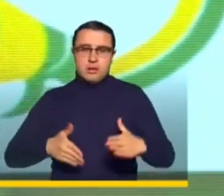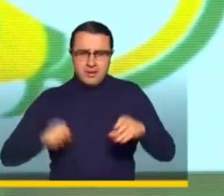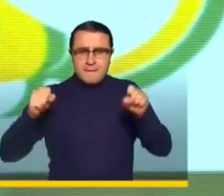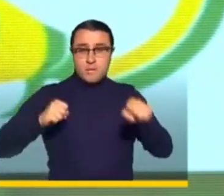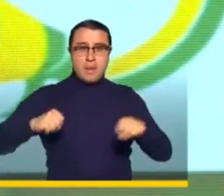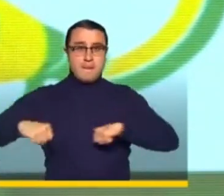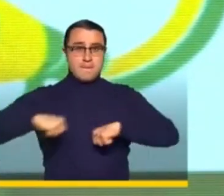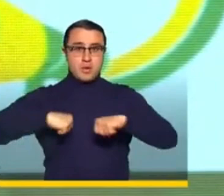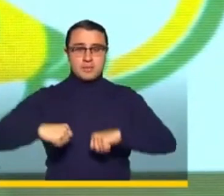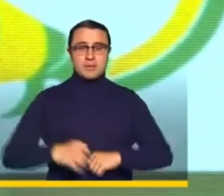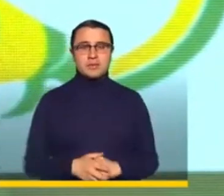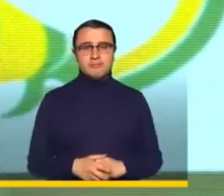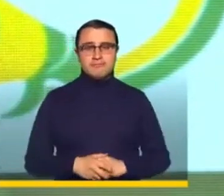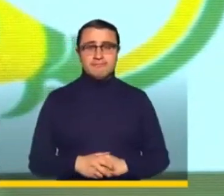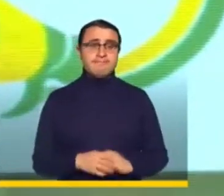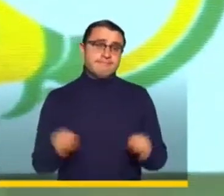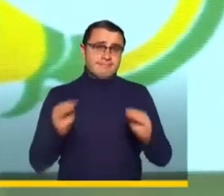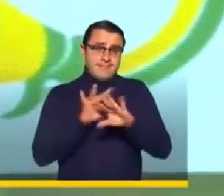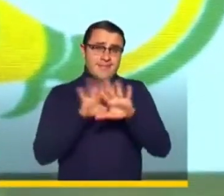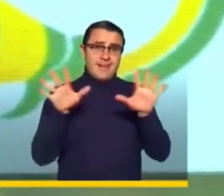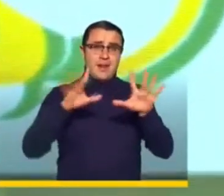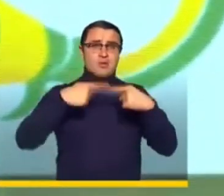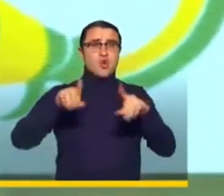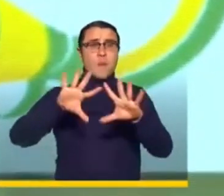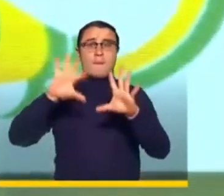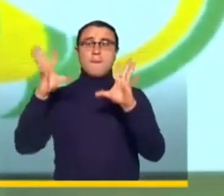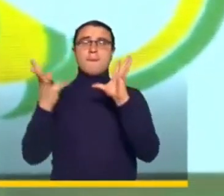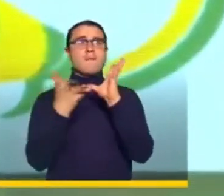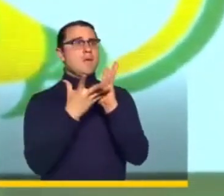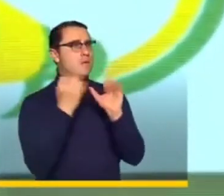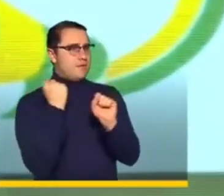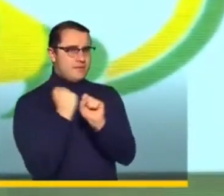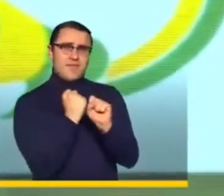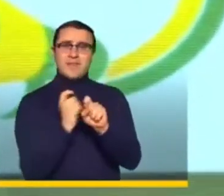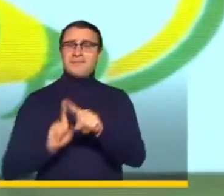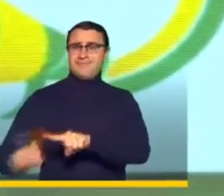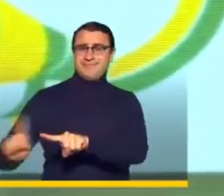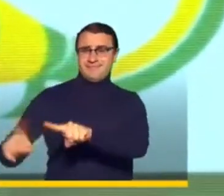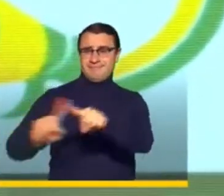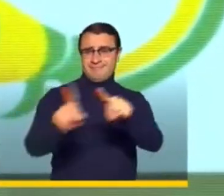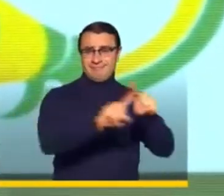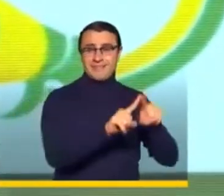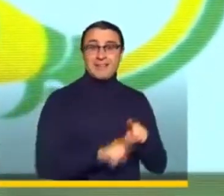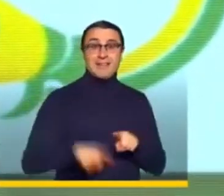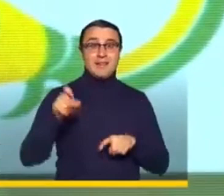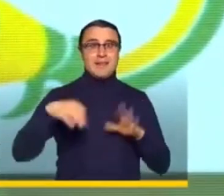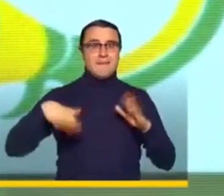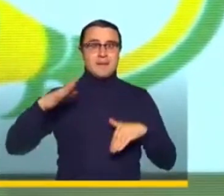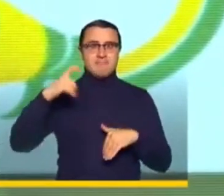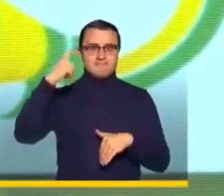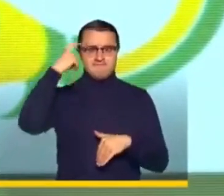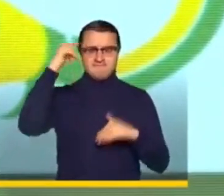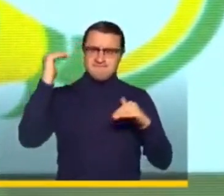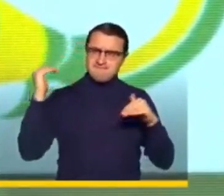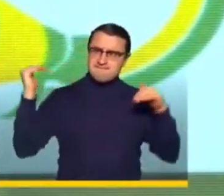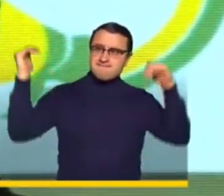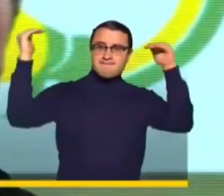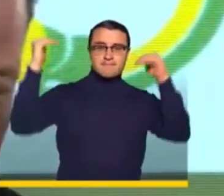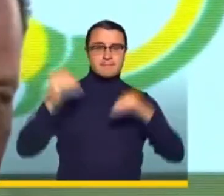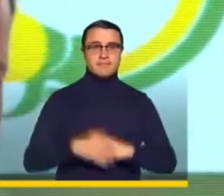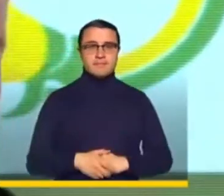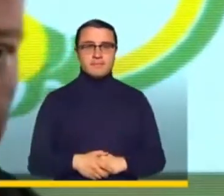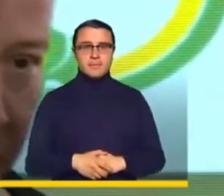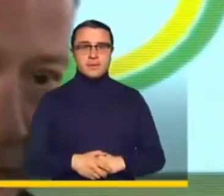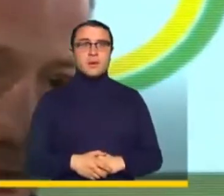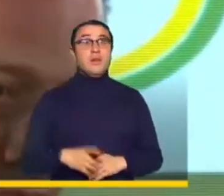Claro que el mundo del trabajo varía, cada vez necesita de más inteligencia. Cuando esa